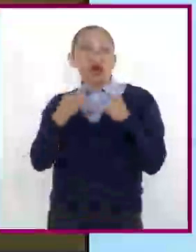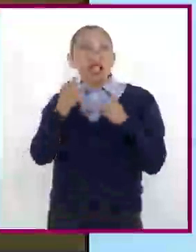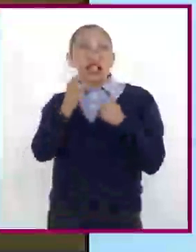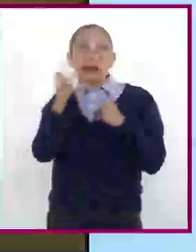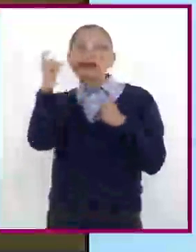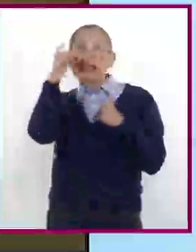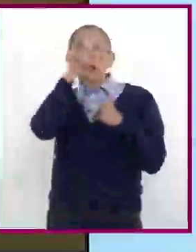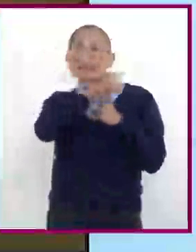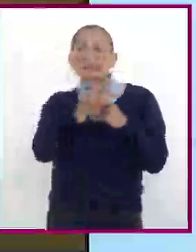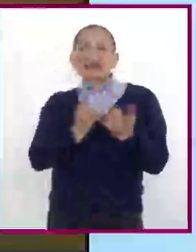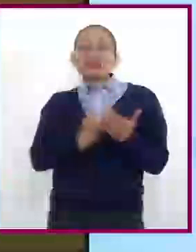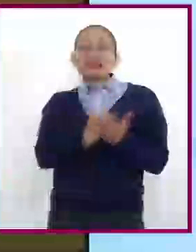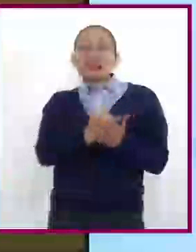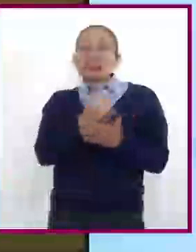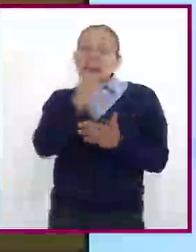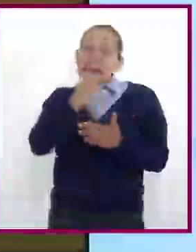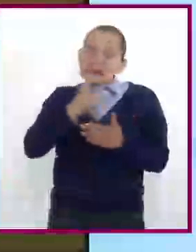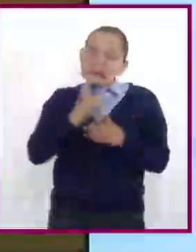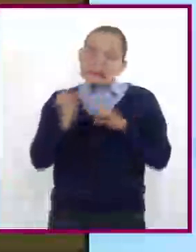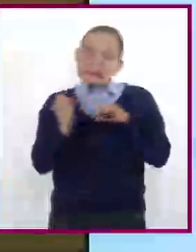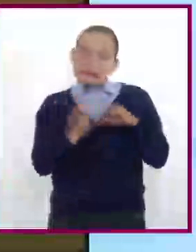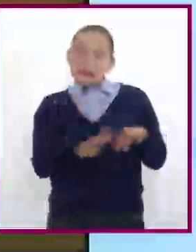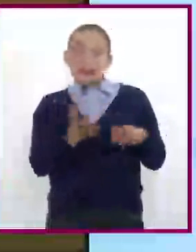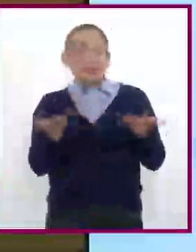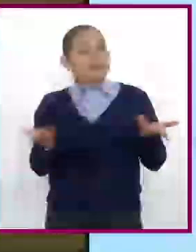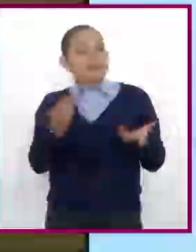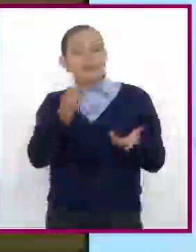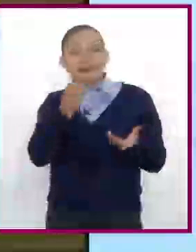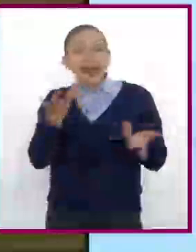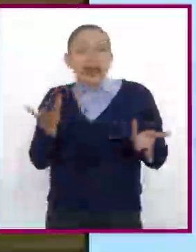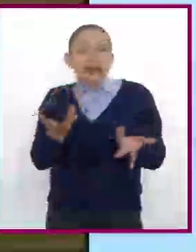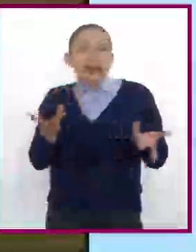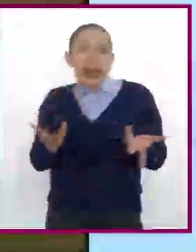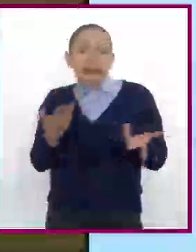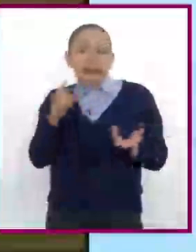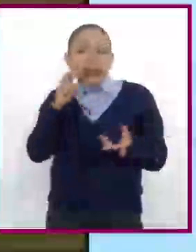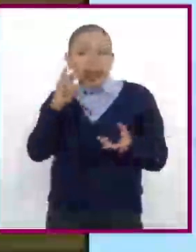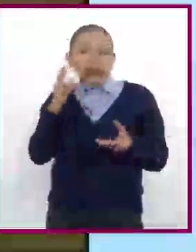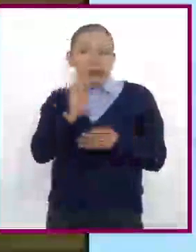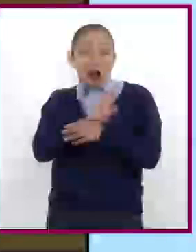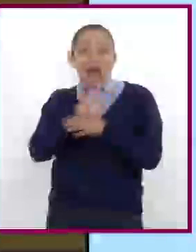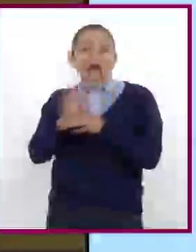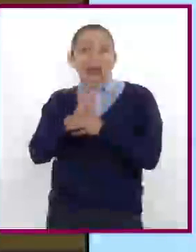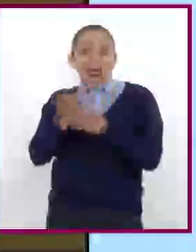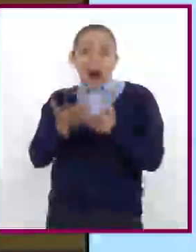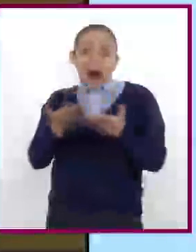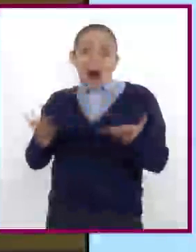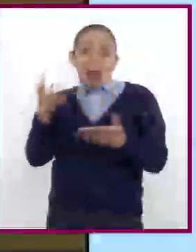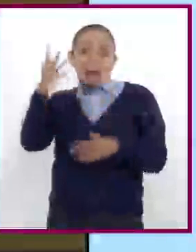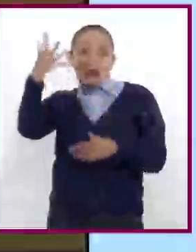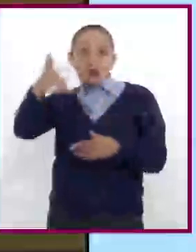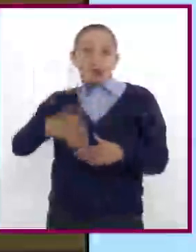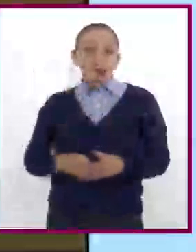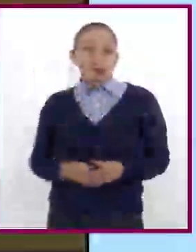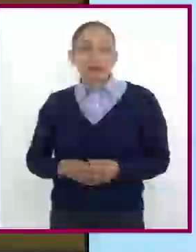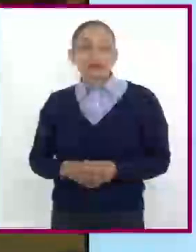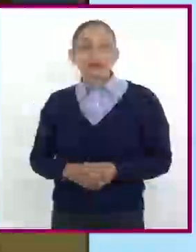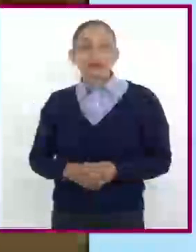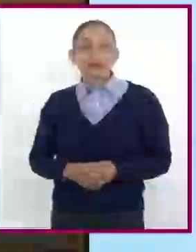representan dificultades y sacrificios que estamos dispuestos a afrontar si conllevan un beneficio presente y futuro.